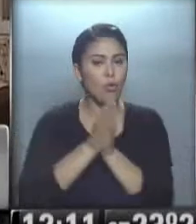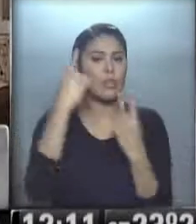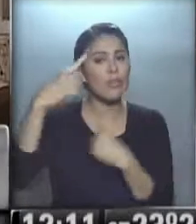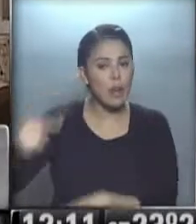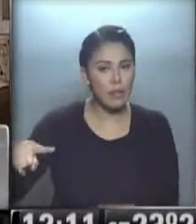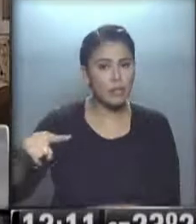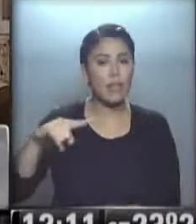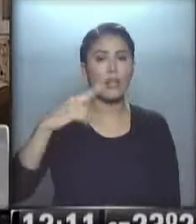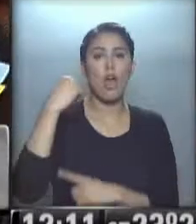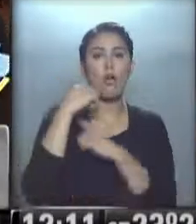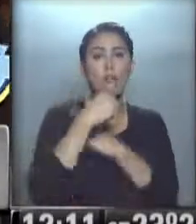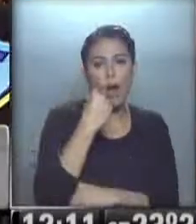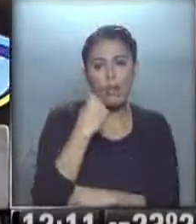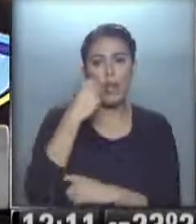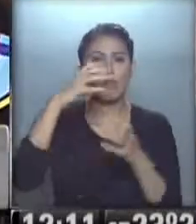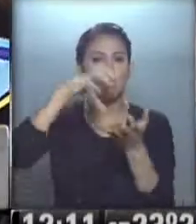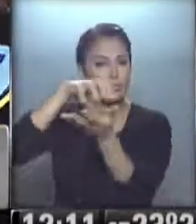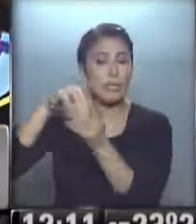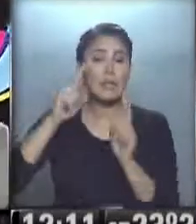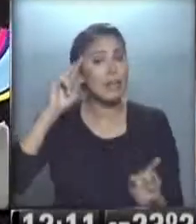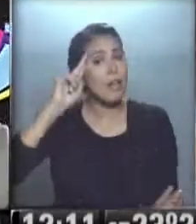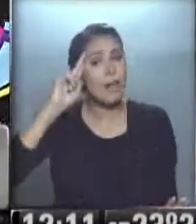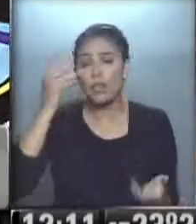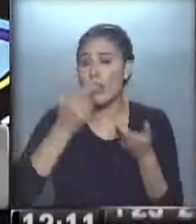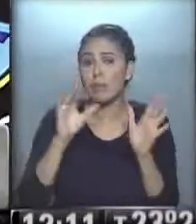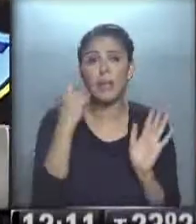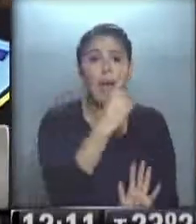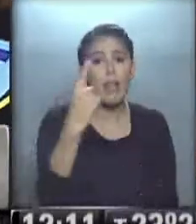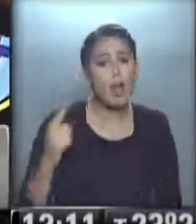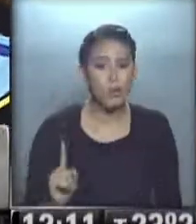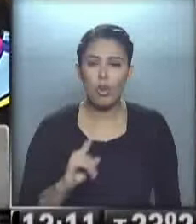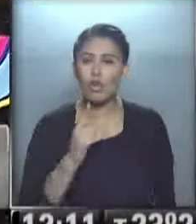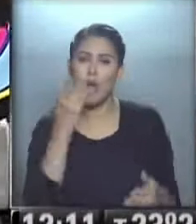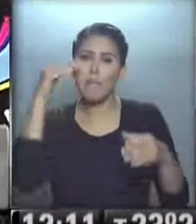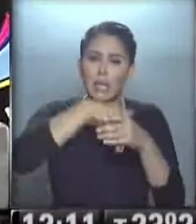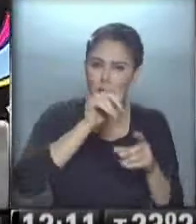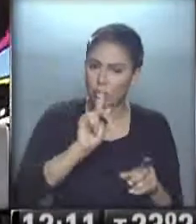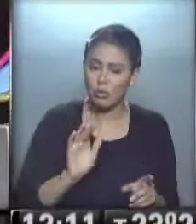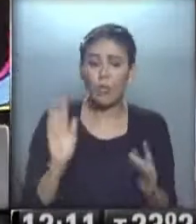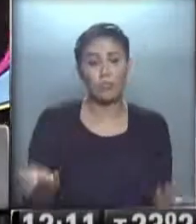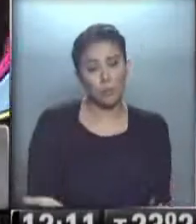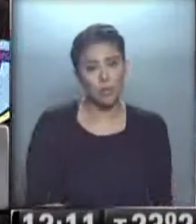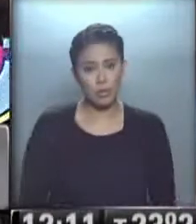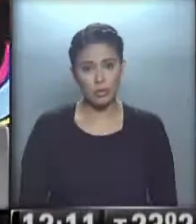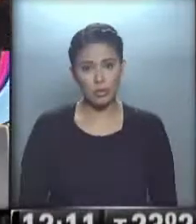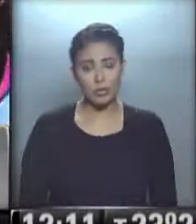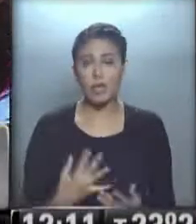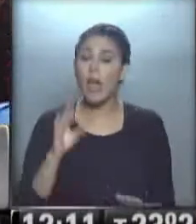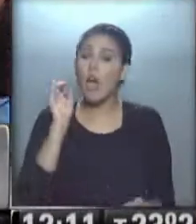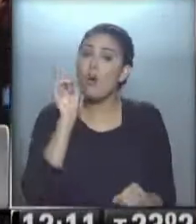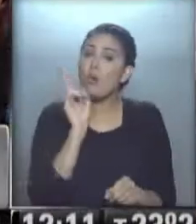Estado. Pero por otro lado, también el respeto a la independencia de cada poder y la no injerencia. Y en ese contexto, nada más, tenemos que